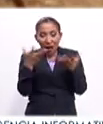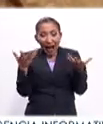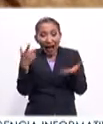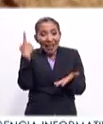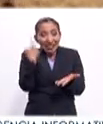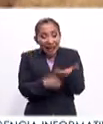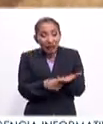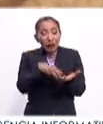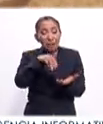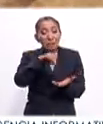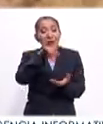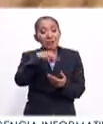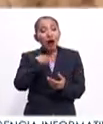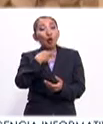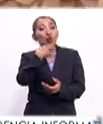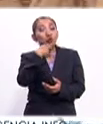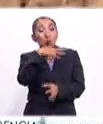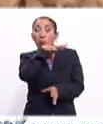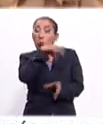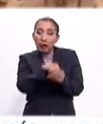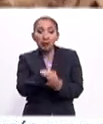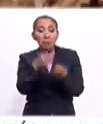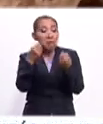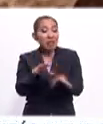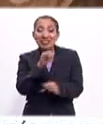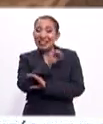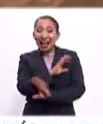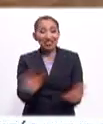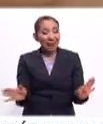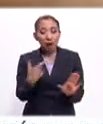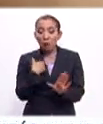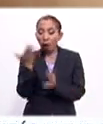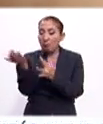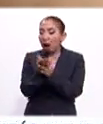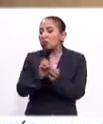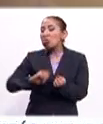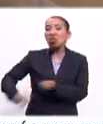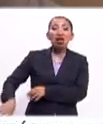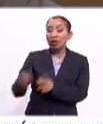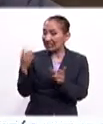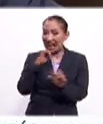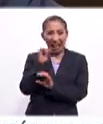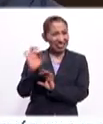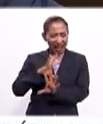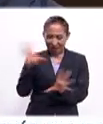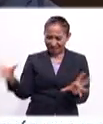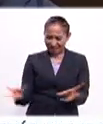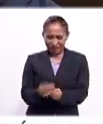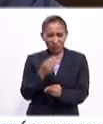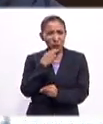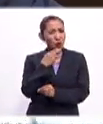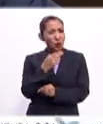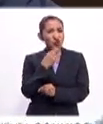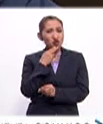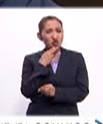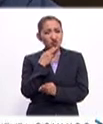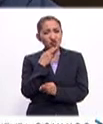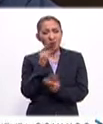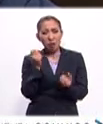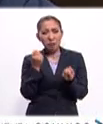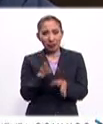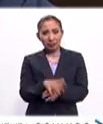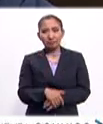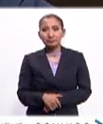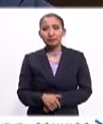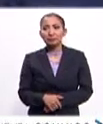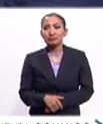se produce en la milpa se aprovecha. Prácticamente no hay ninguna parte del maíz en ninguna etapa de su desarrollo